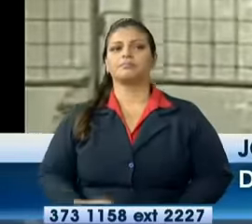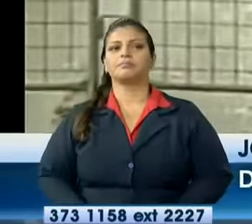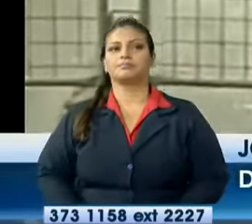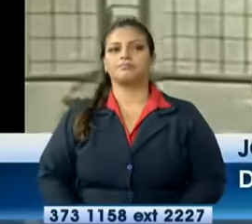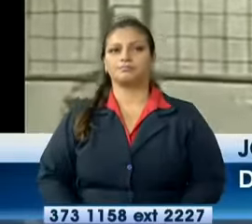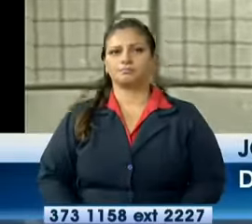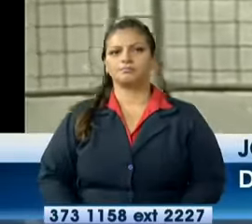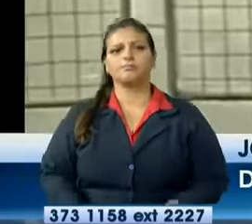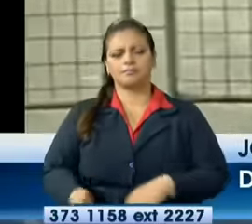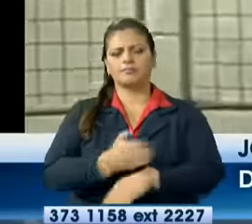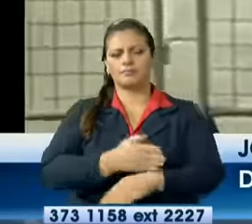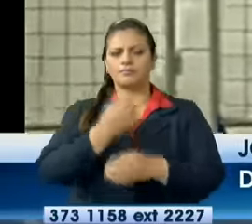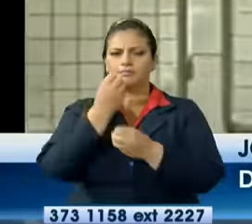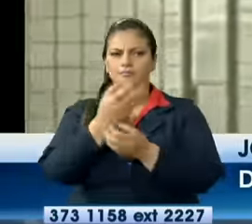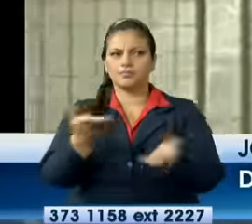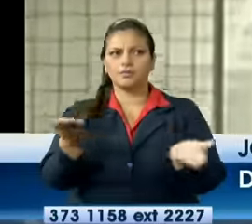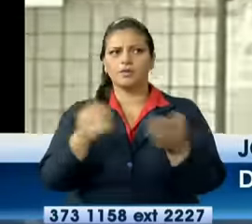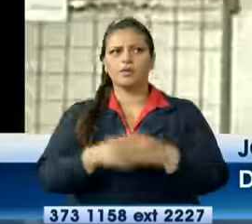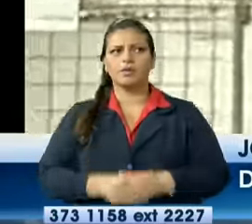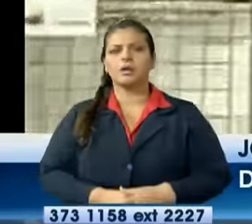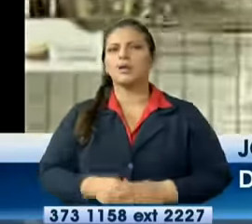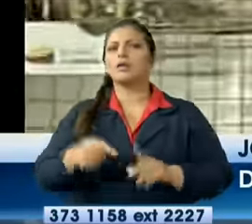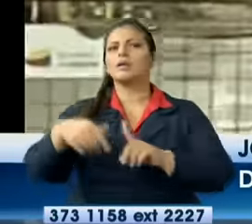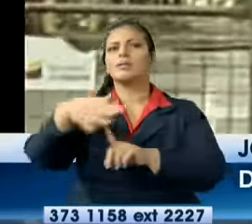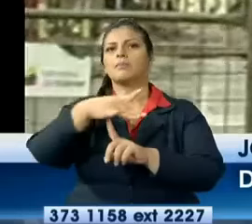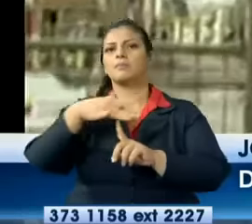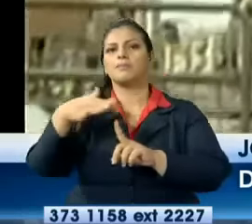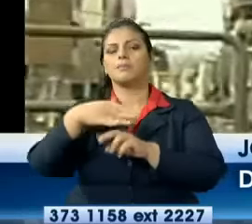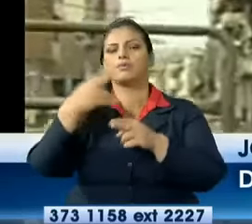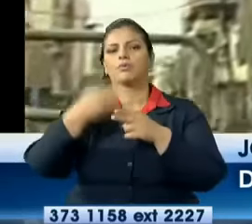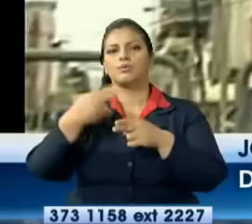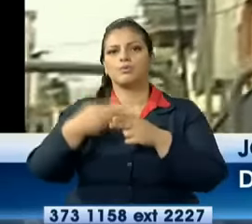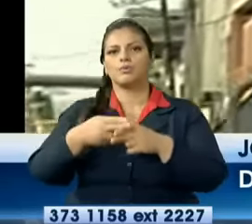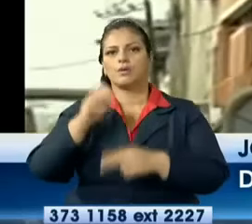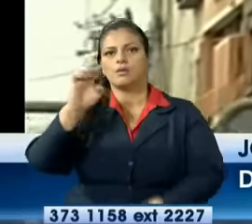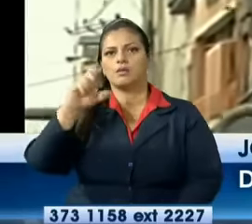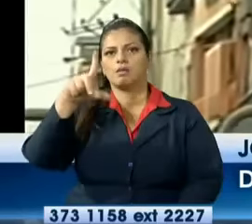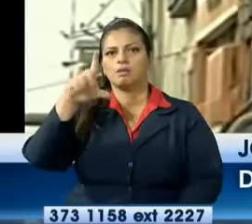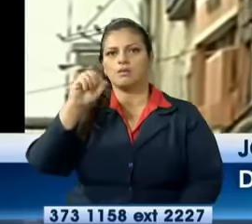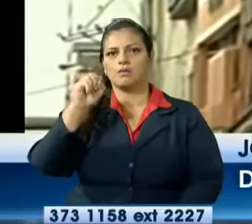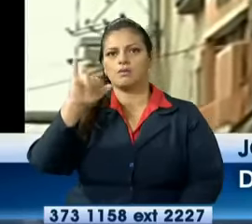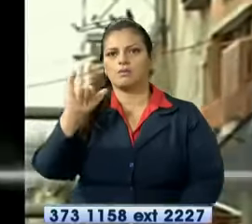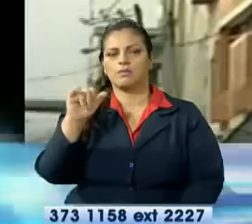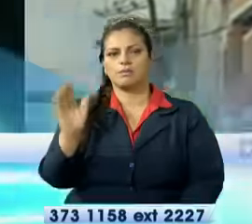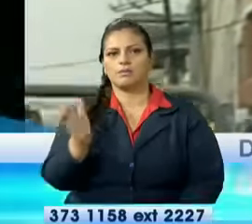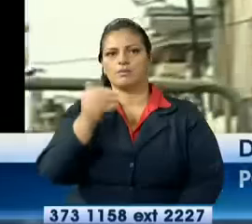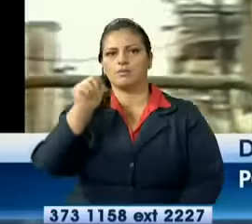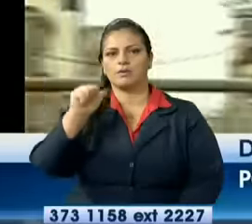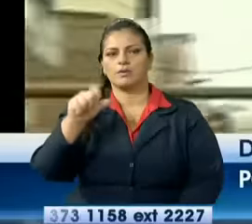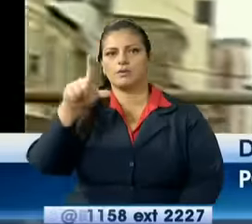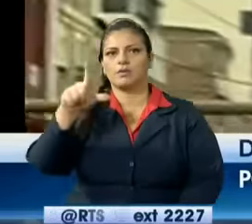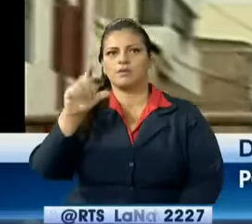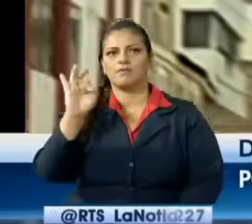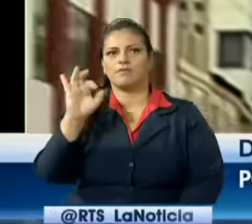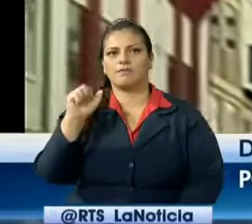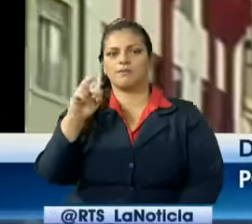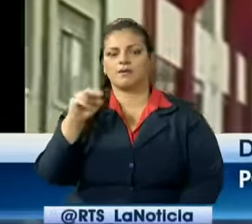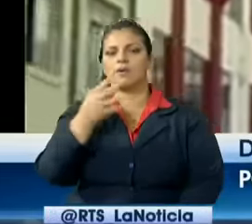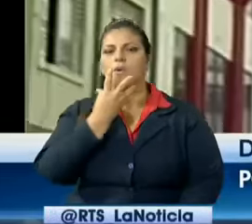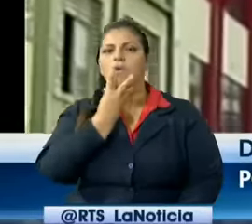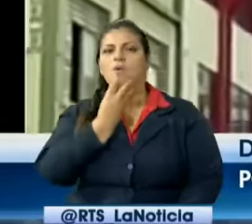les habíamos referido, nos encontramos desde el Parque Eloy Alfaro. Y de este lado, justo a mis espaldas, se encuentra ya el cerco